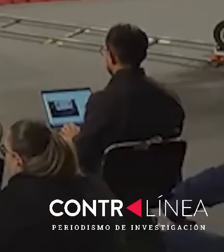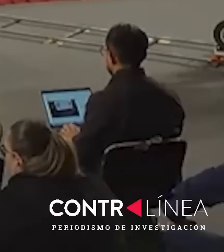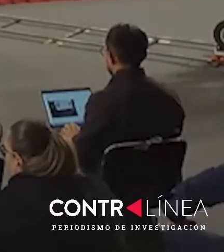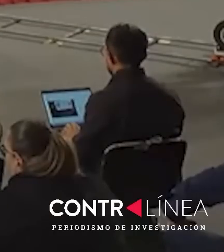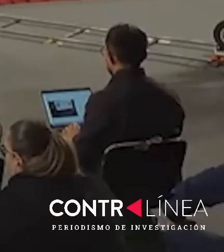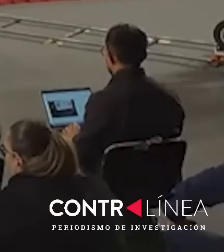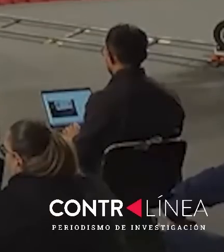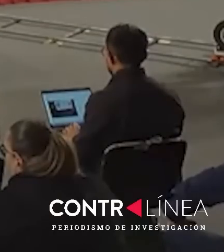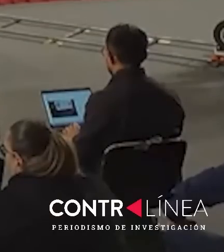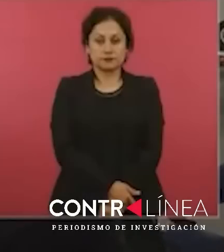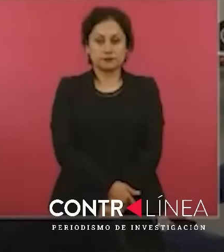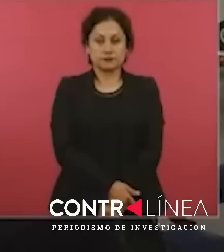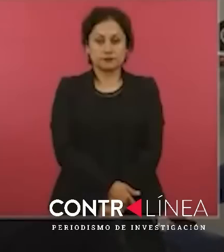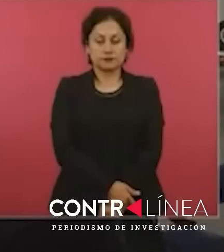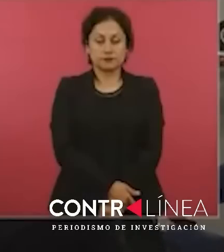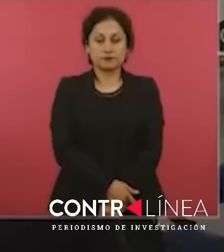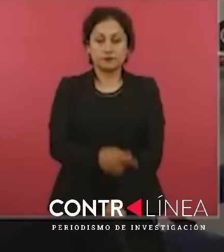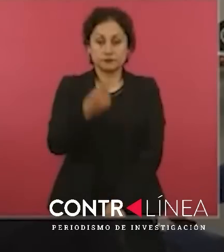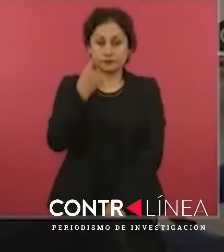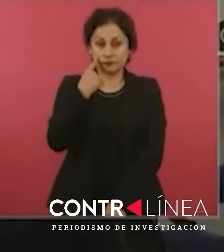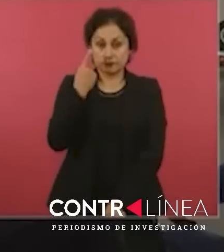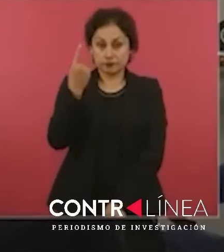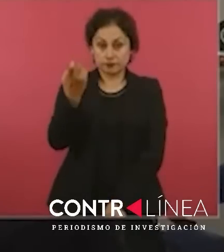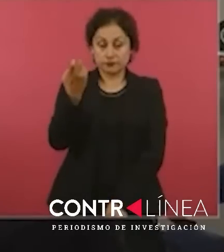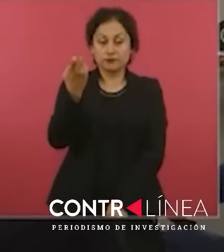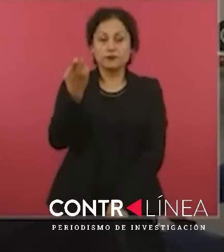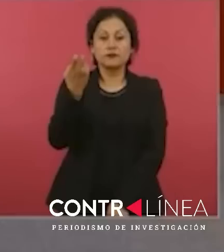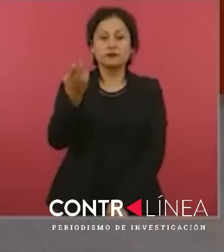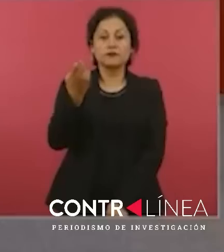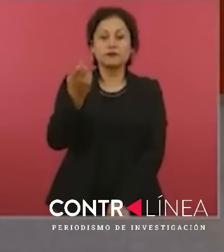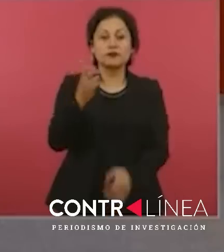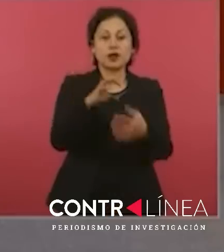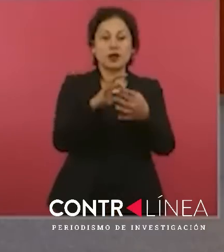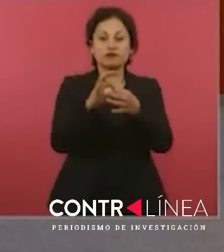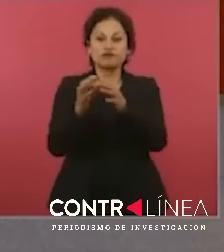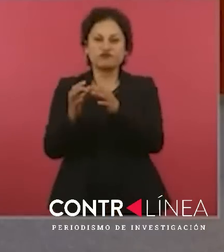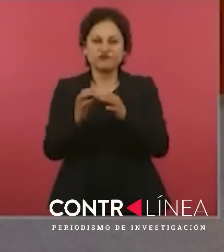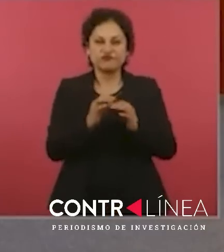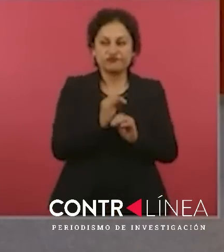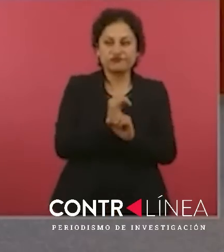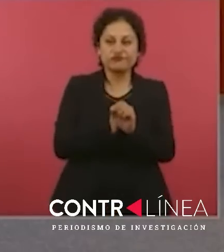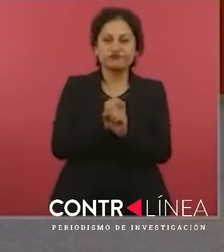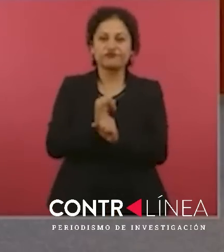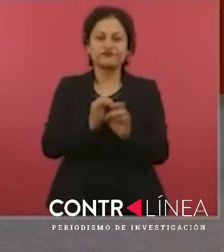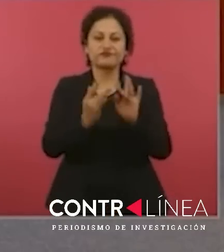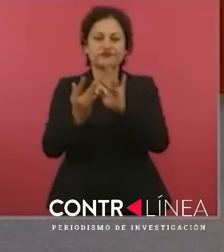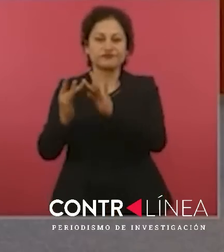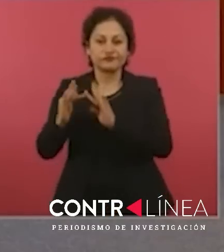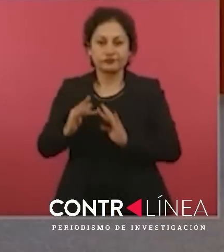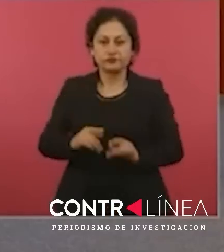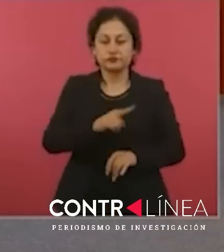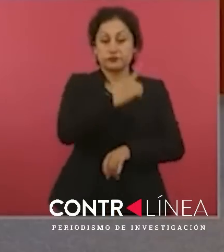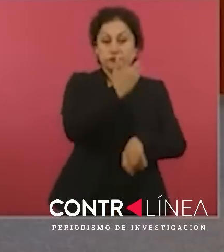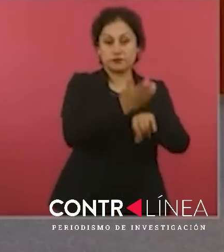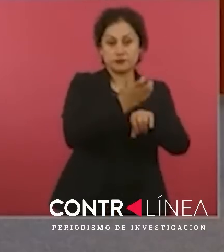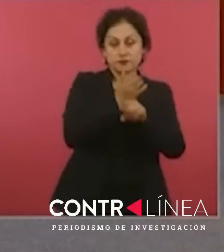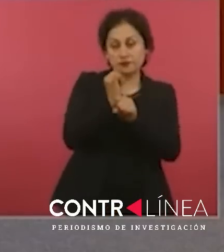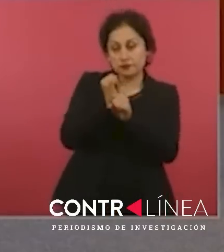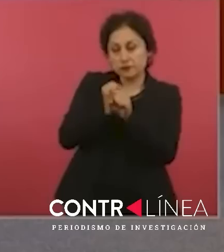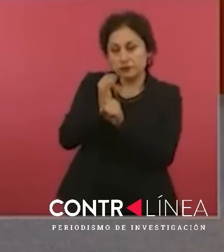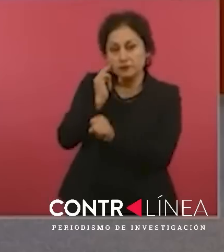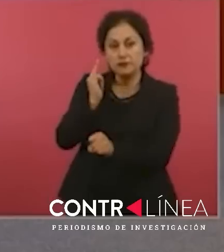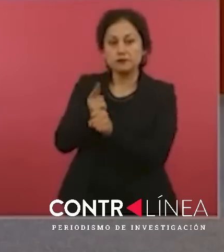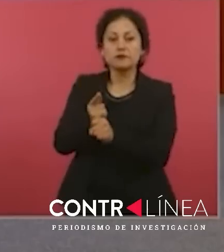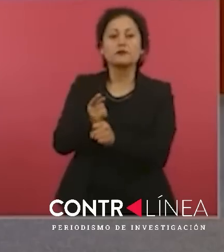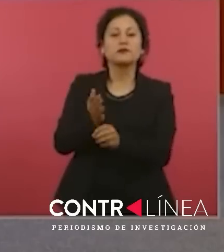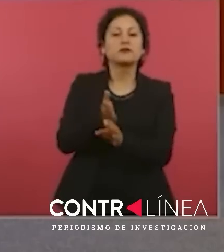una red de vínculos elaborada precisamente por el Departamento del Tesoro de los Estados Unidos en mayo del 2019, donde se